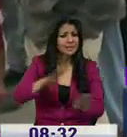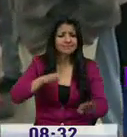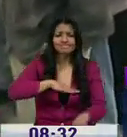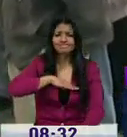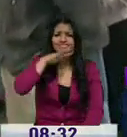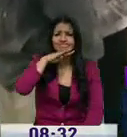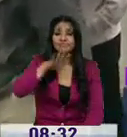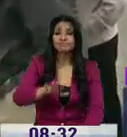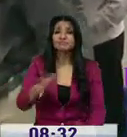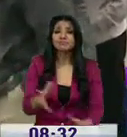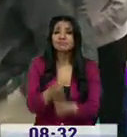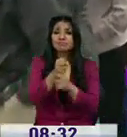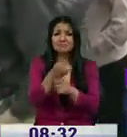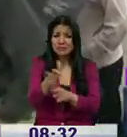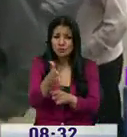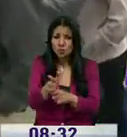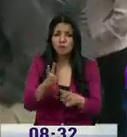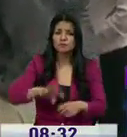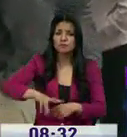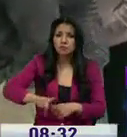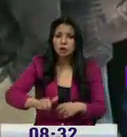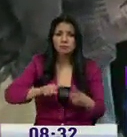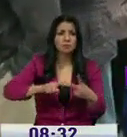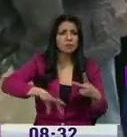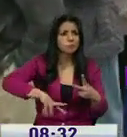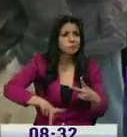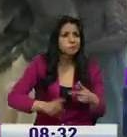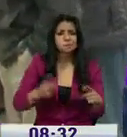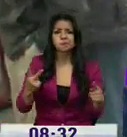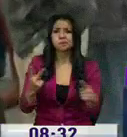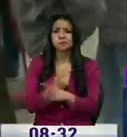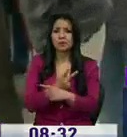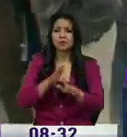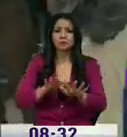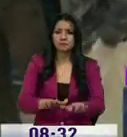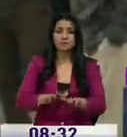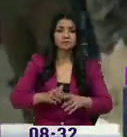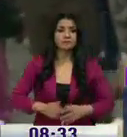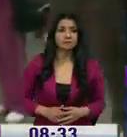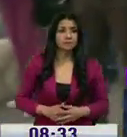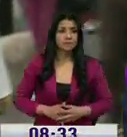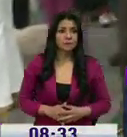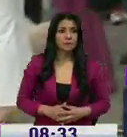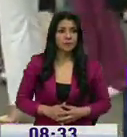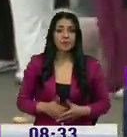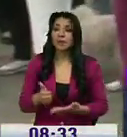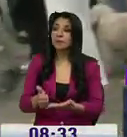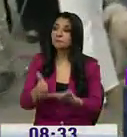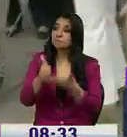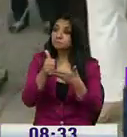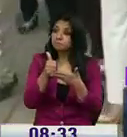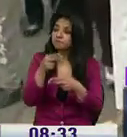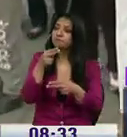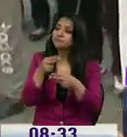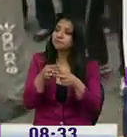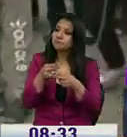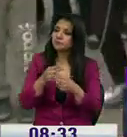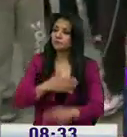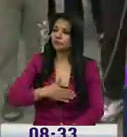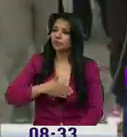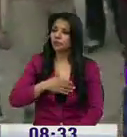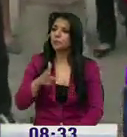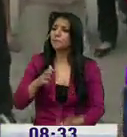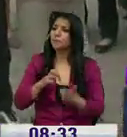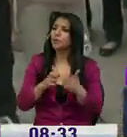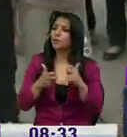cansados con la inseguridad, los robos que se han registrado últimamente aquí en este barrio. Vecina, ayúdenos con su nombre y ¿cuál es el